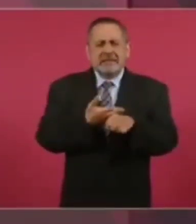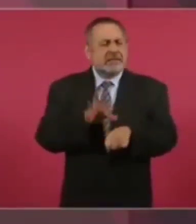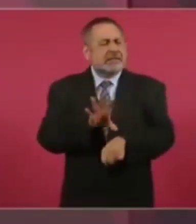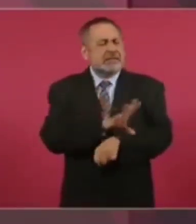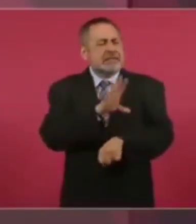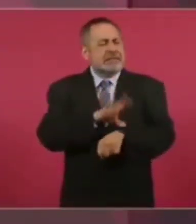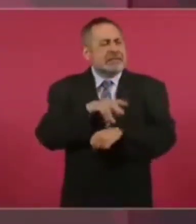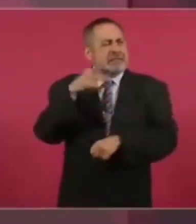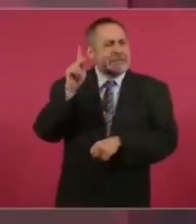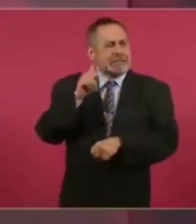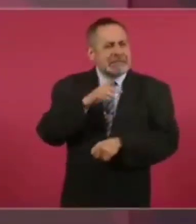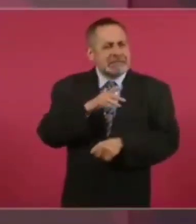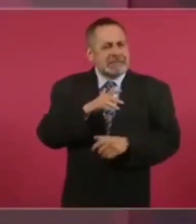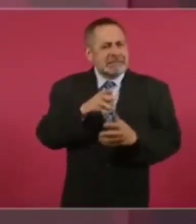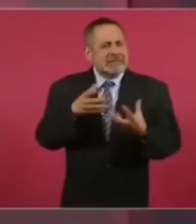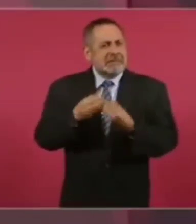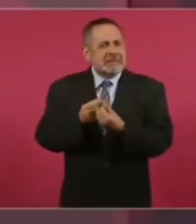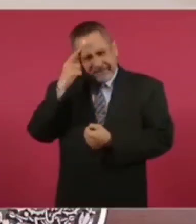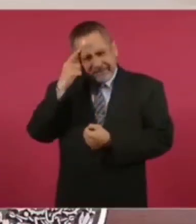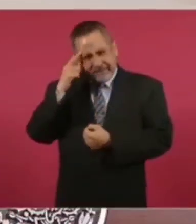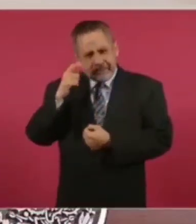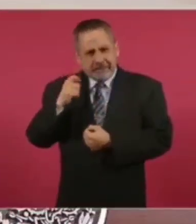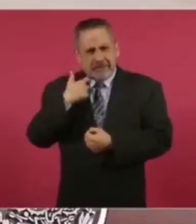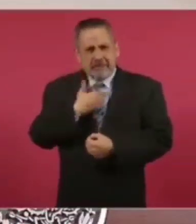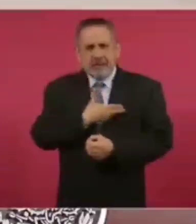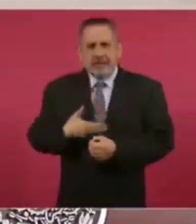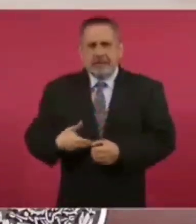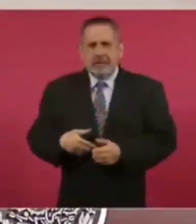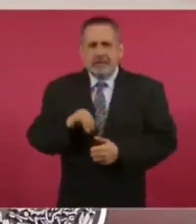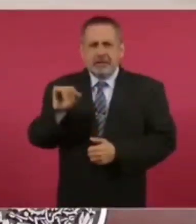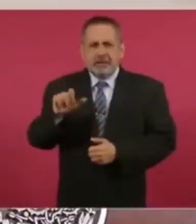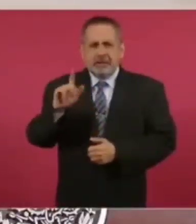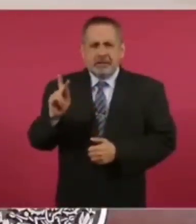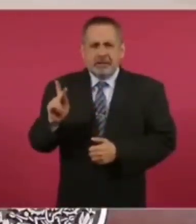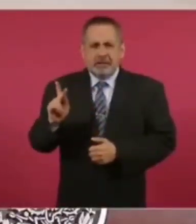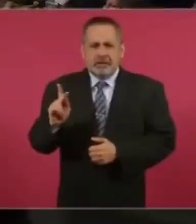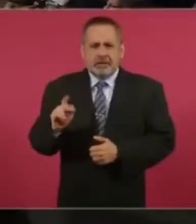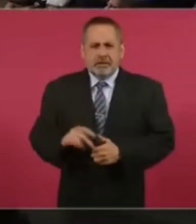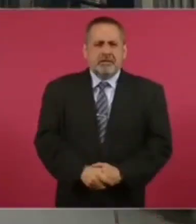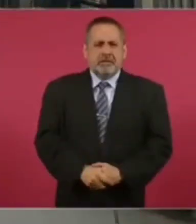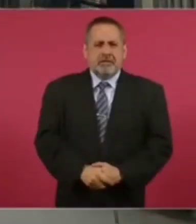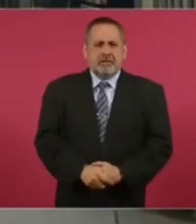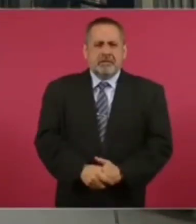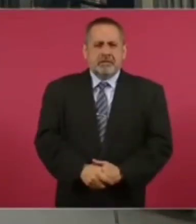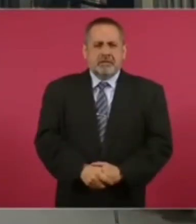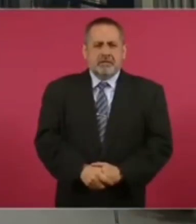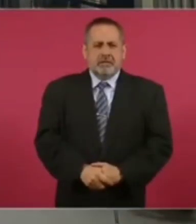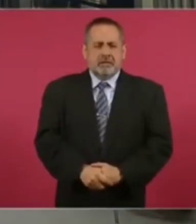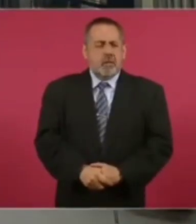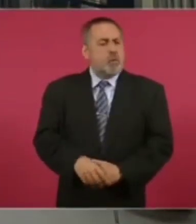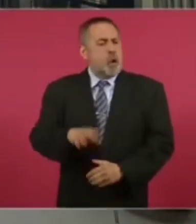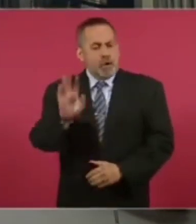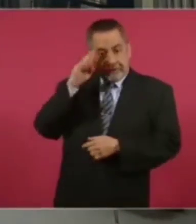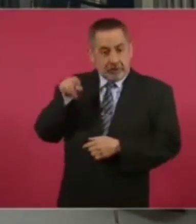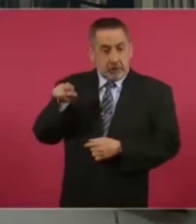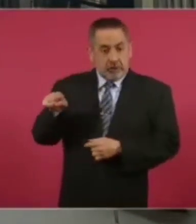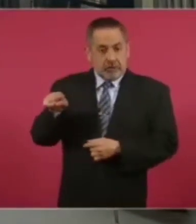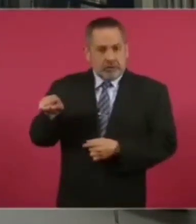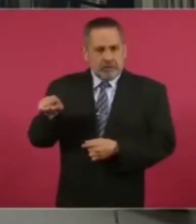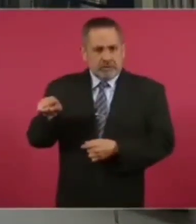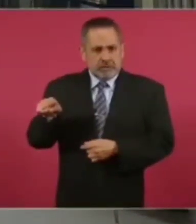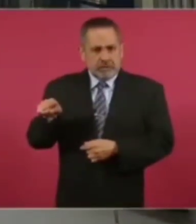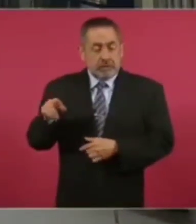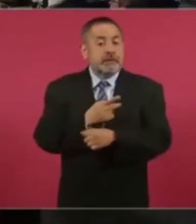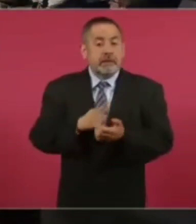Nacional, con López Portillo, y luego se convirtió este señor Oteiza, va porque